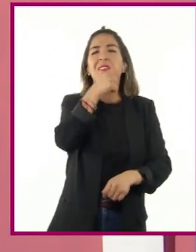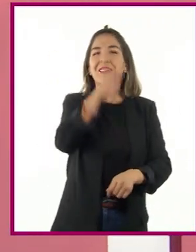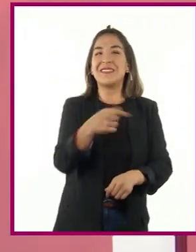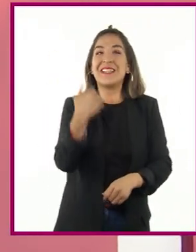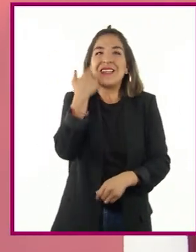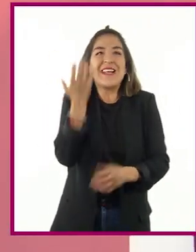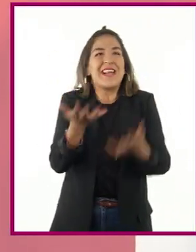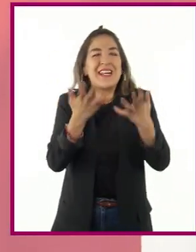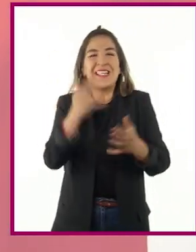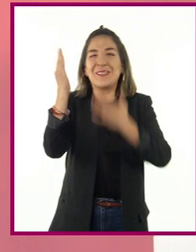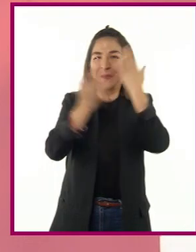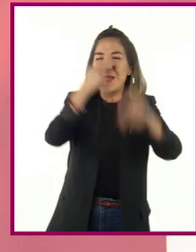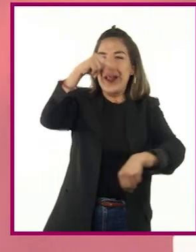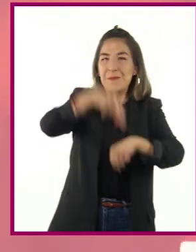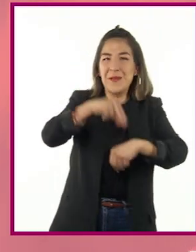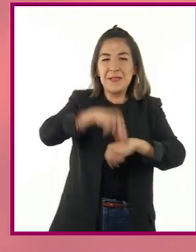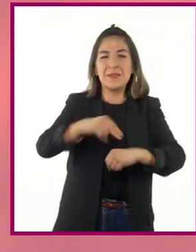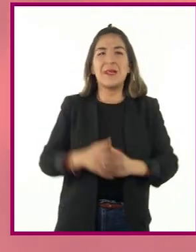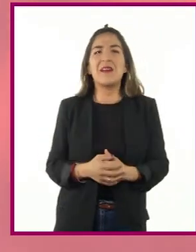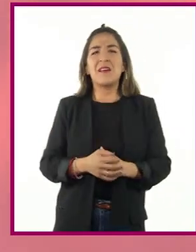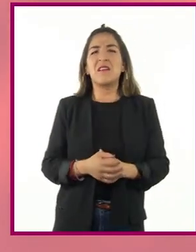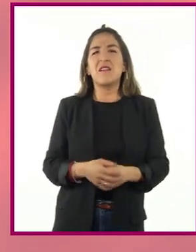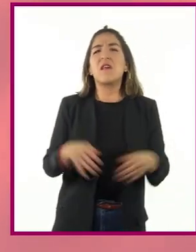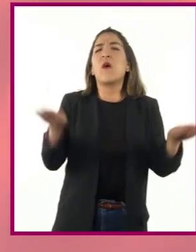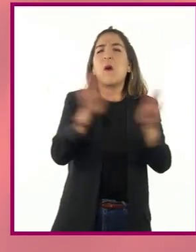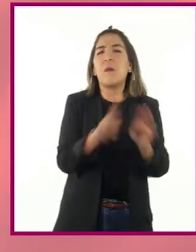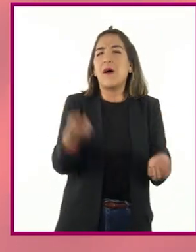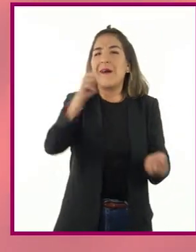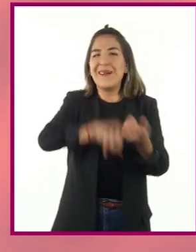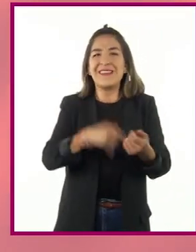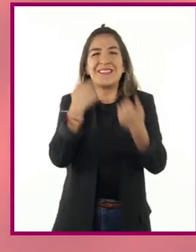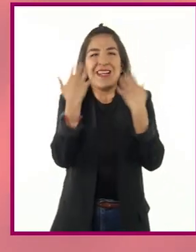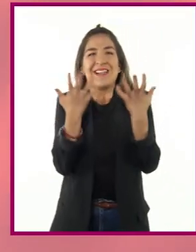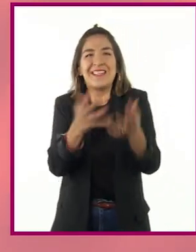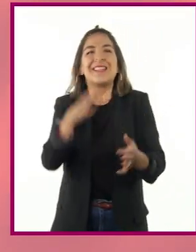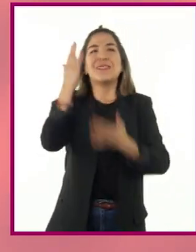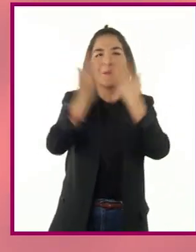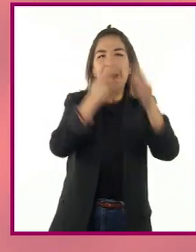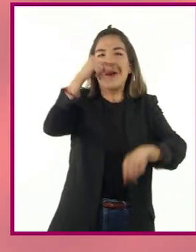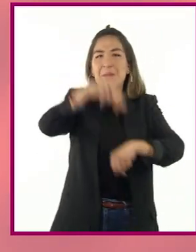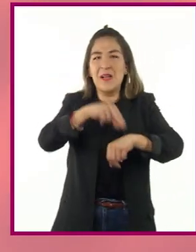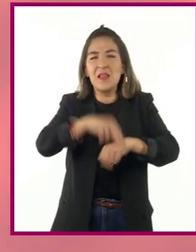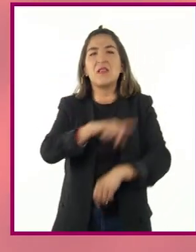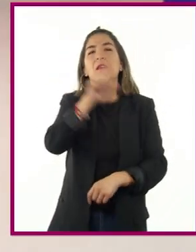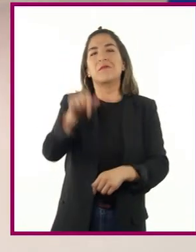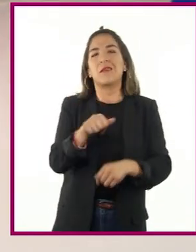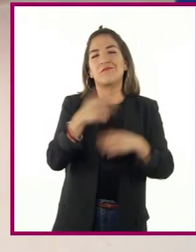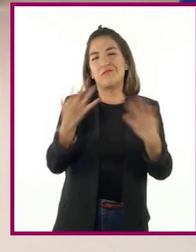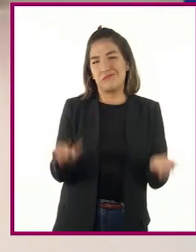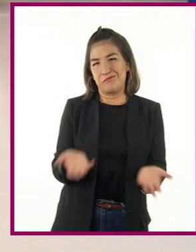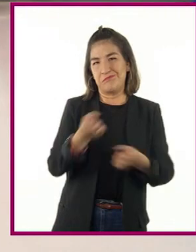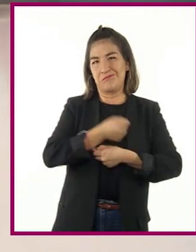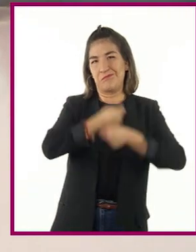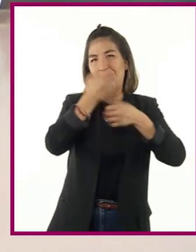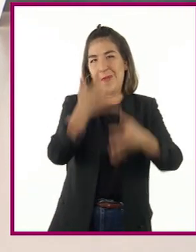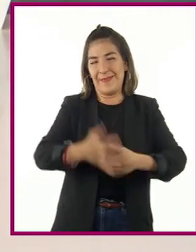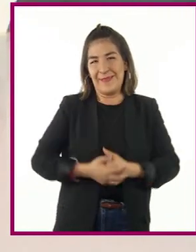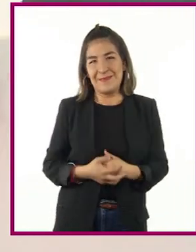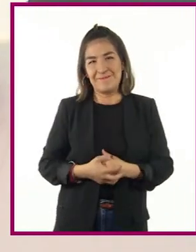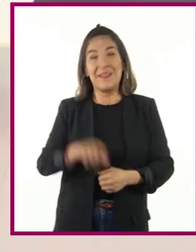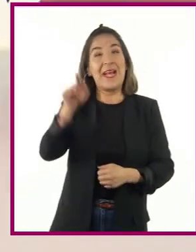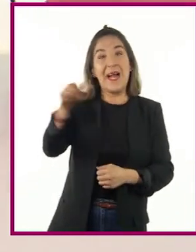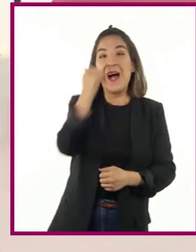médico, porque ¿cómo empieza uno queriendo ser médico y termina de poeta? Creo que las alumnas y